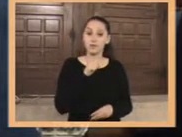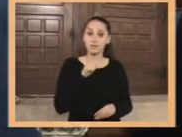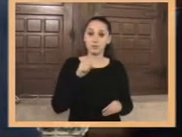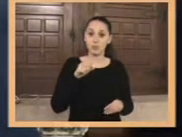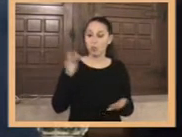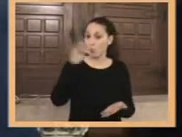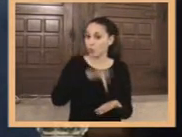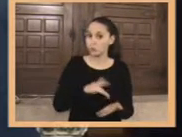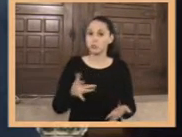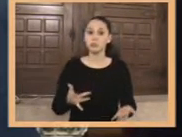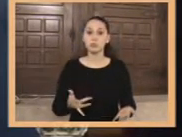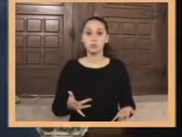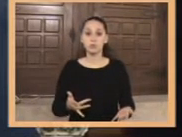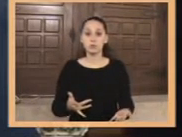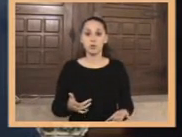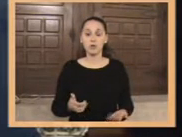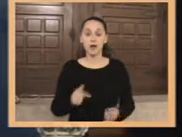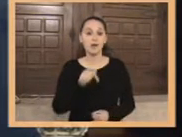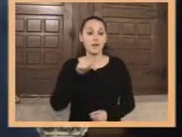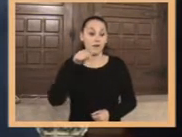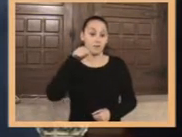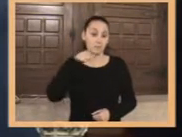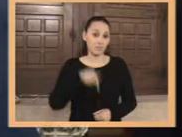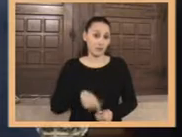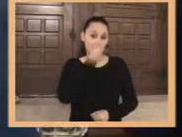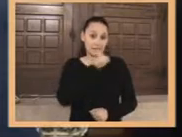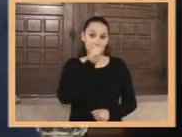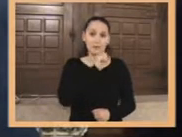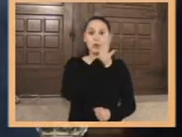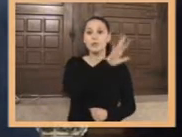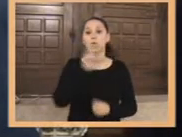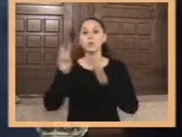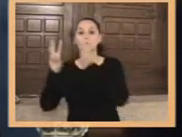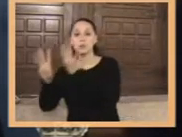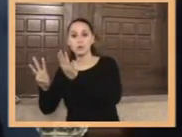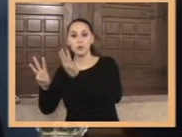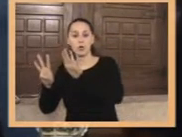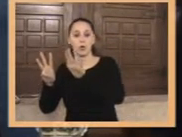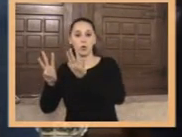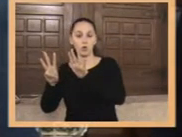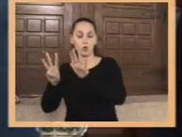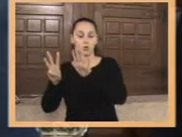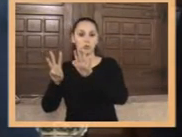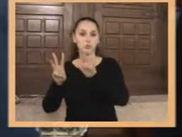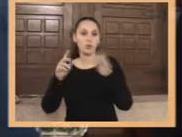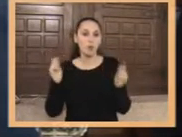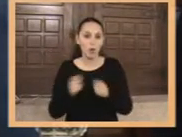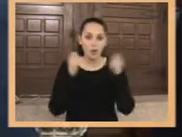la 58 edición de esta caravana nacional e internacional y que ha sido un éxito, la verdad, en nuestra Semana